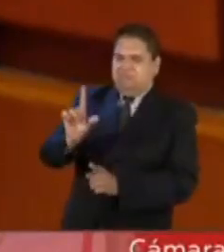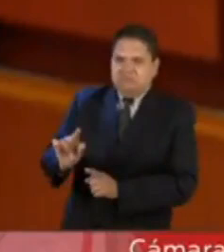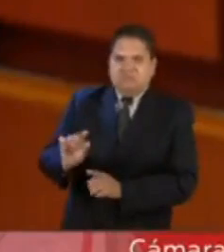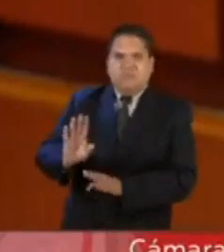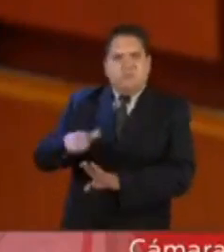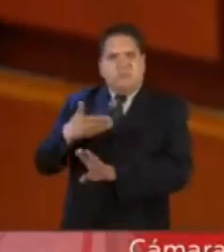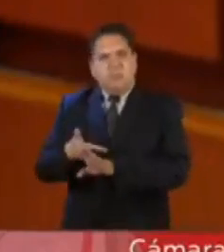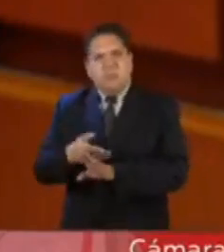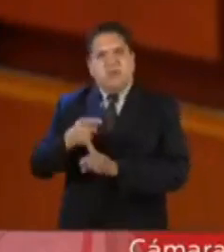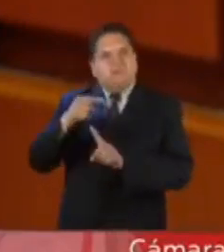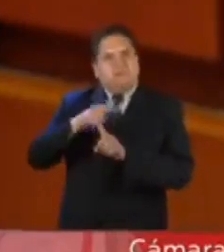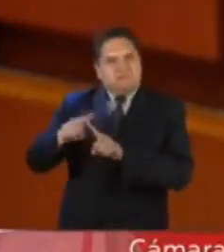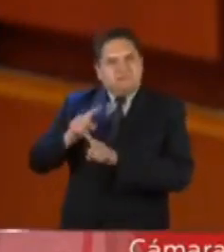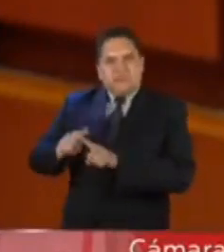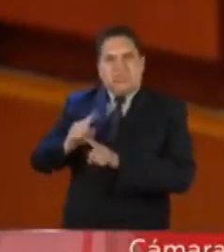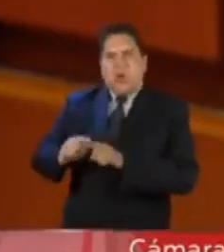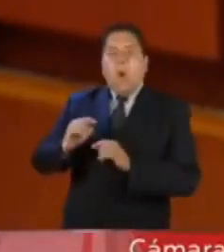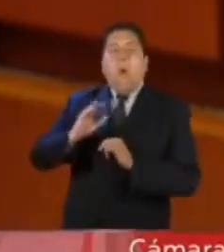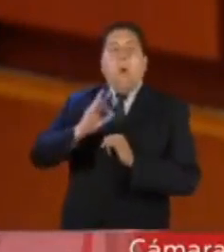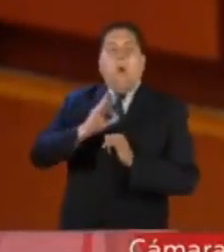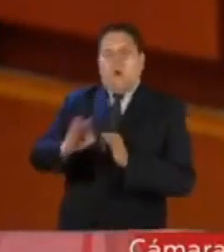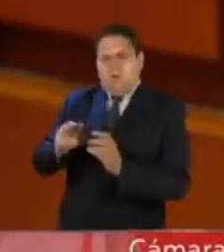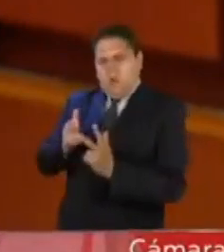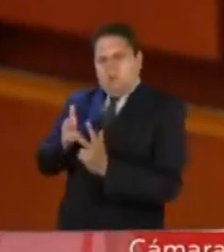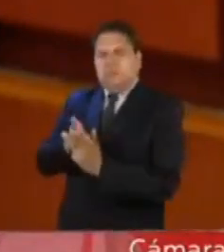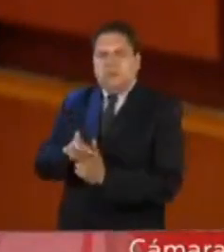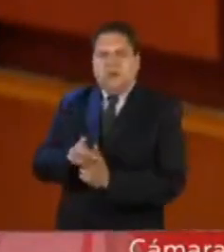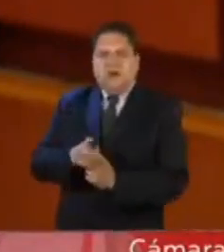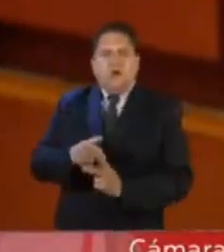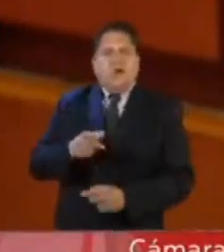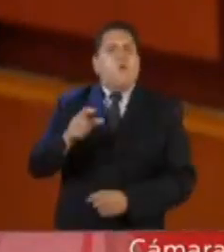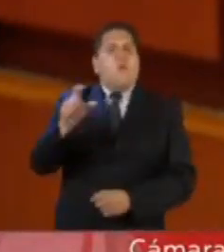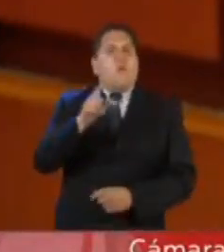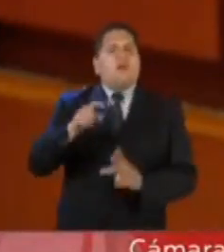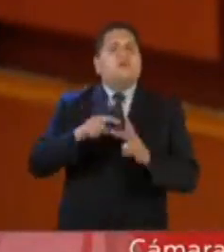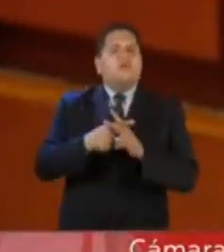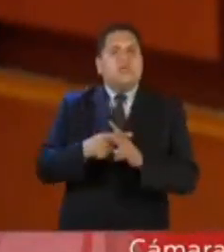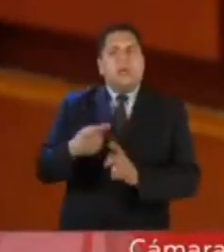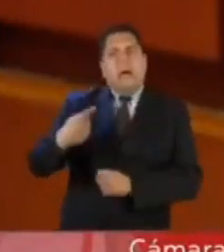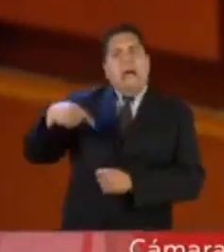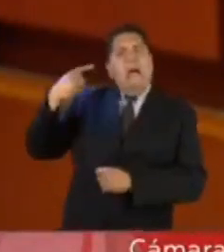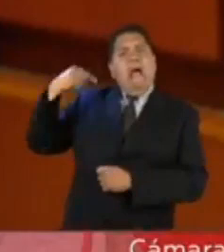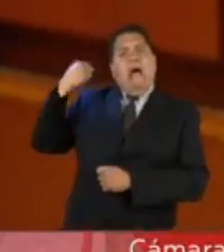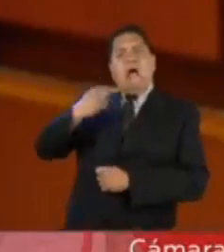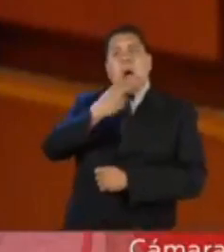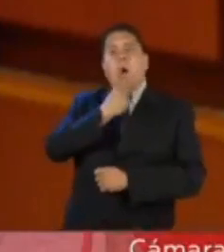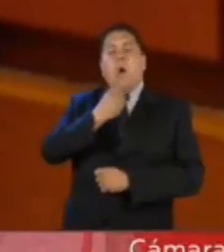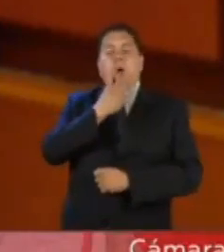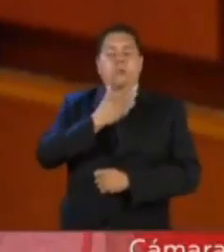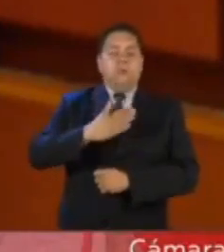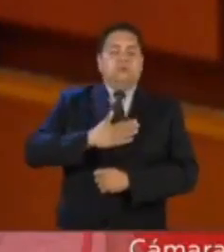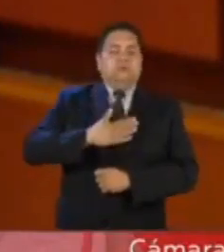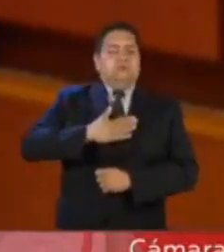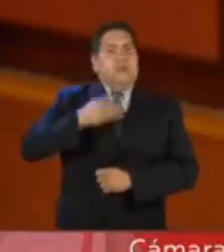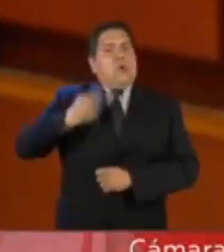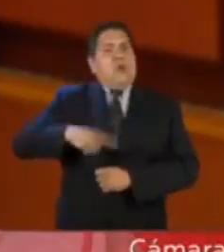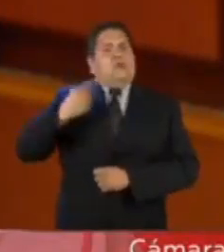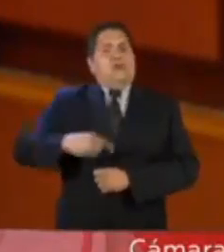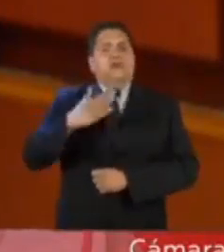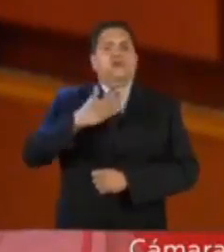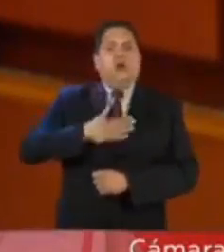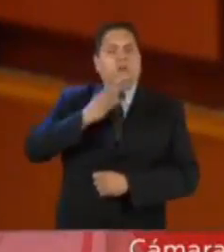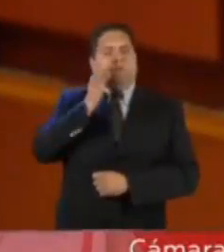sino mucho antes con un sistema patriarcal machista que nos ha condenado a las mujeres los